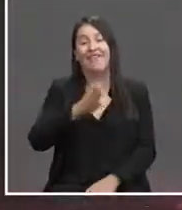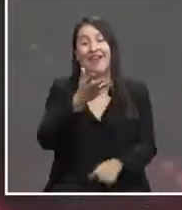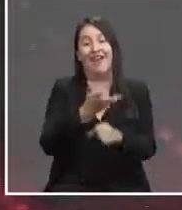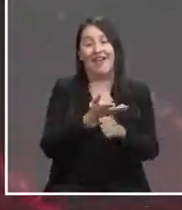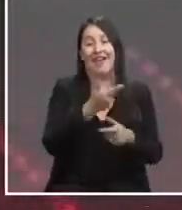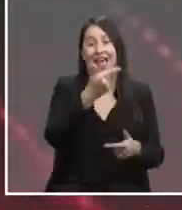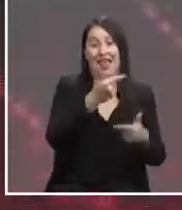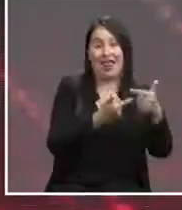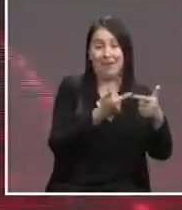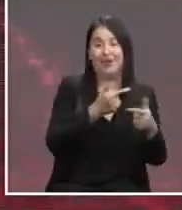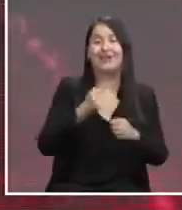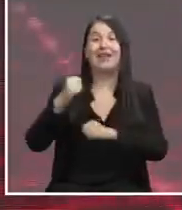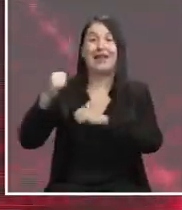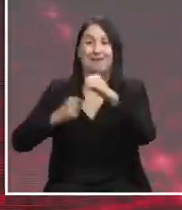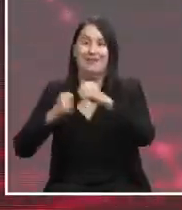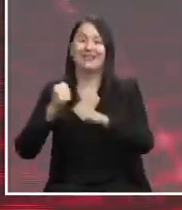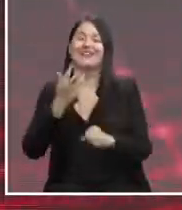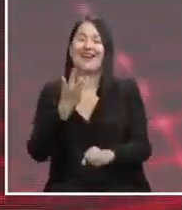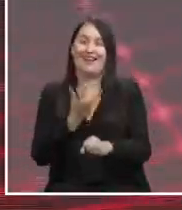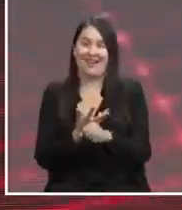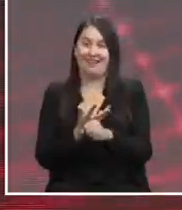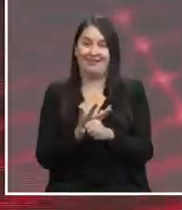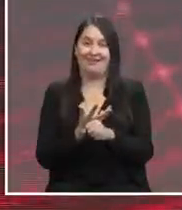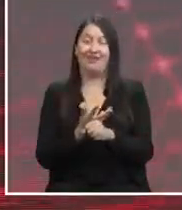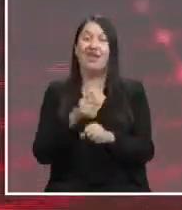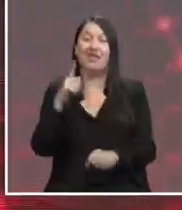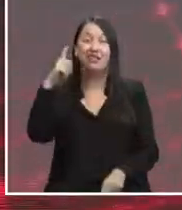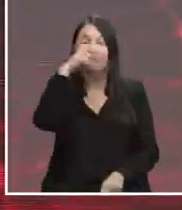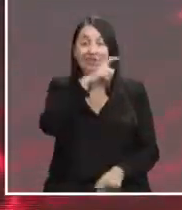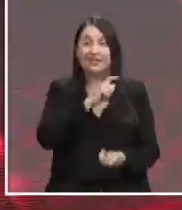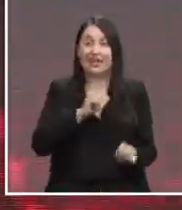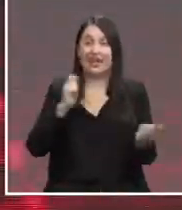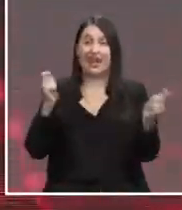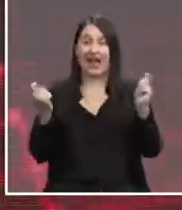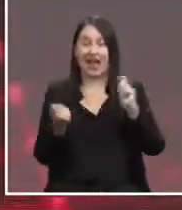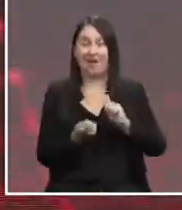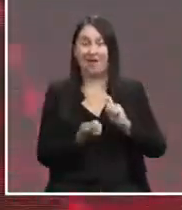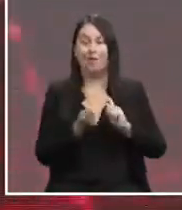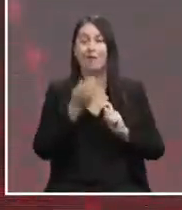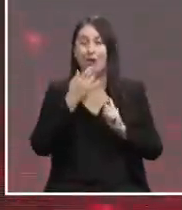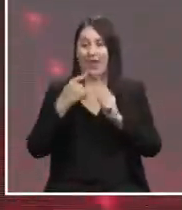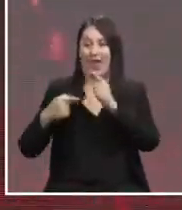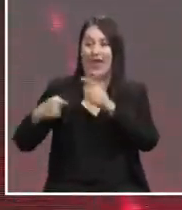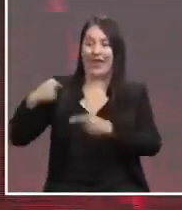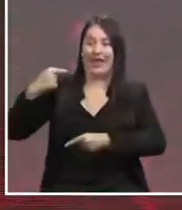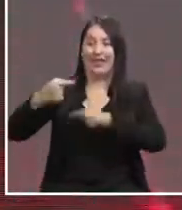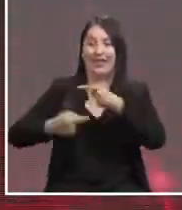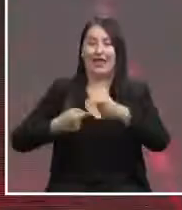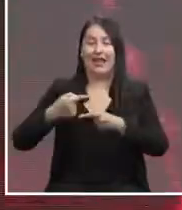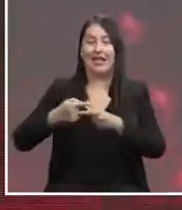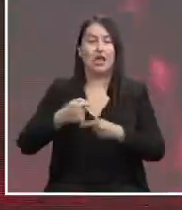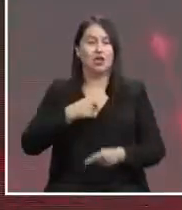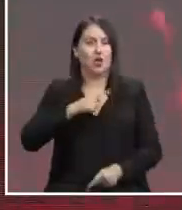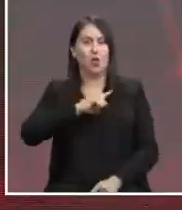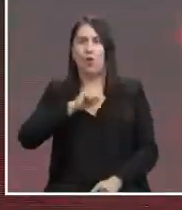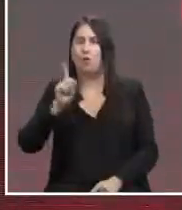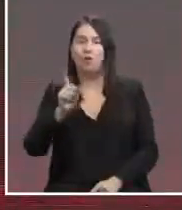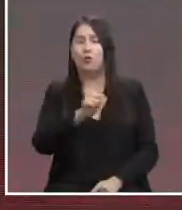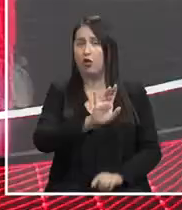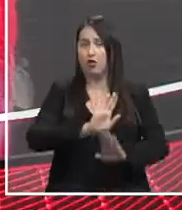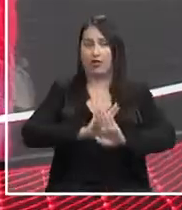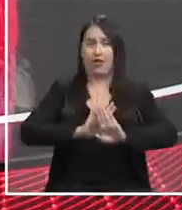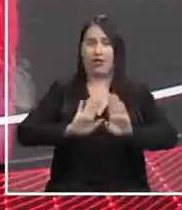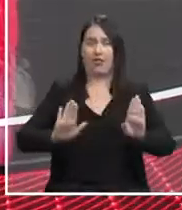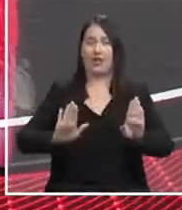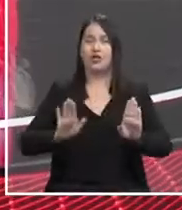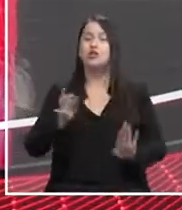como en la empresa, y yo creo que es difícil hacer ese cambio, porque es un cambio incluso generacional, es un cambio educativo, yo no culpo a nadie de eso, pero sí tenemos por lo